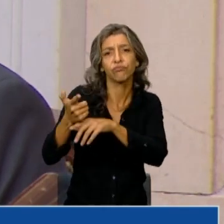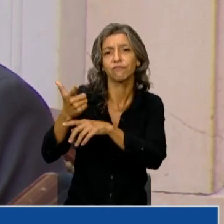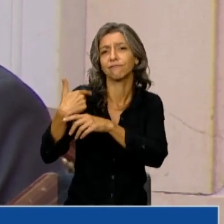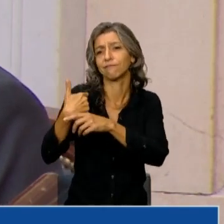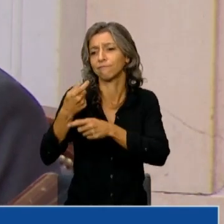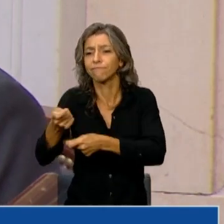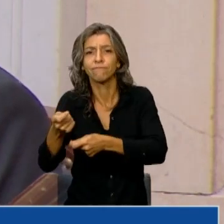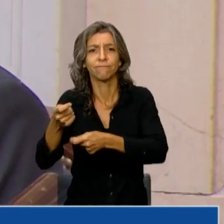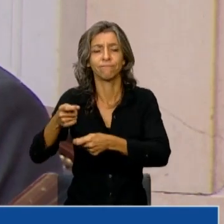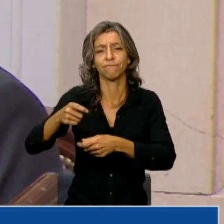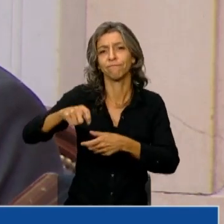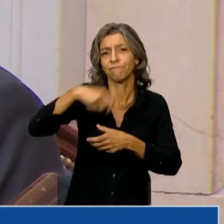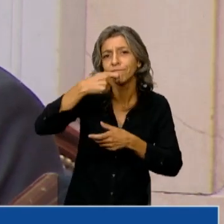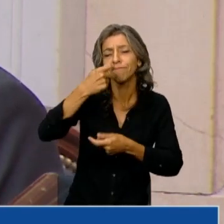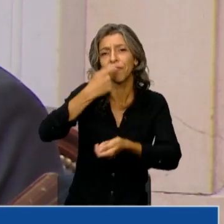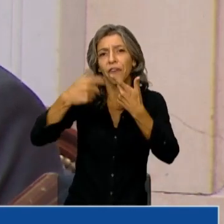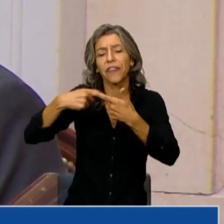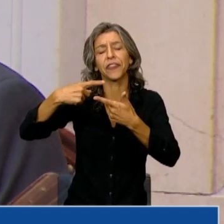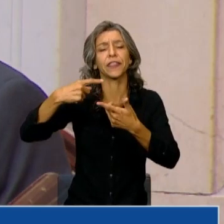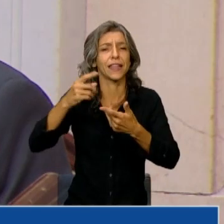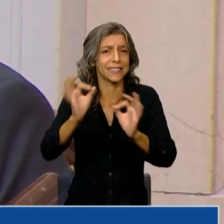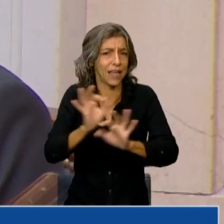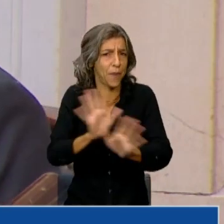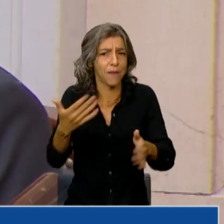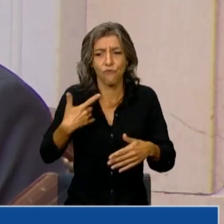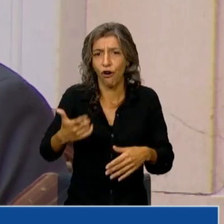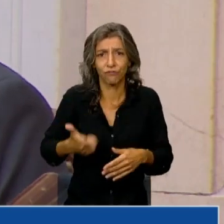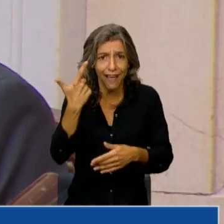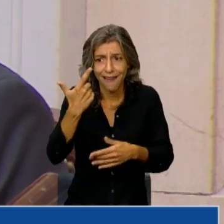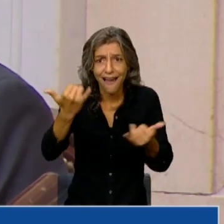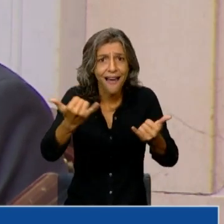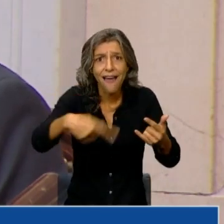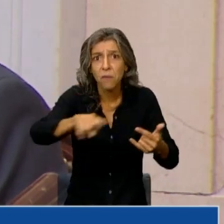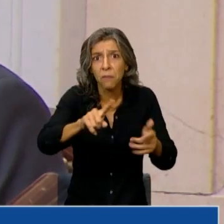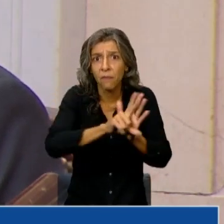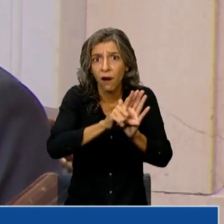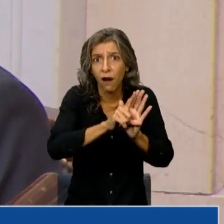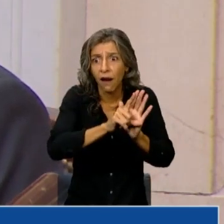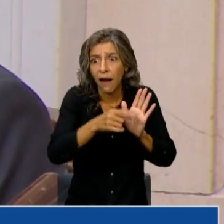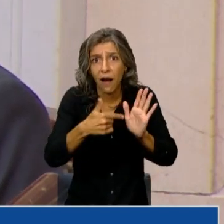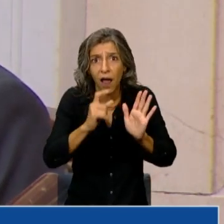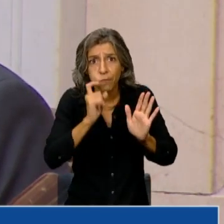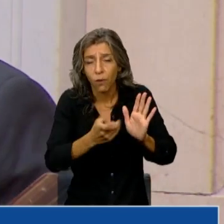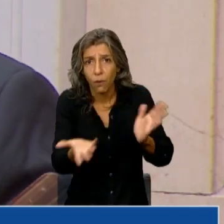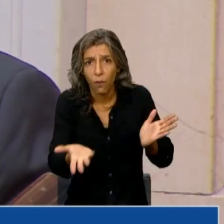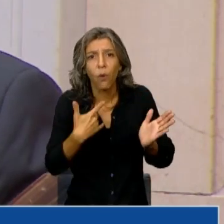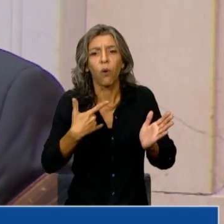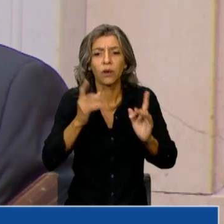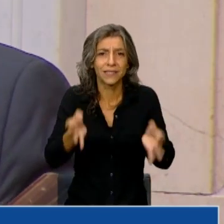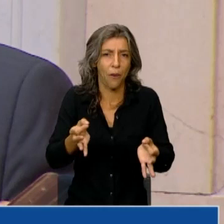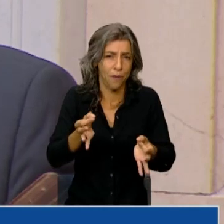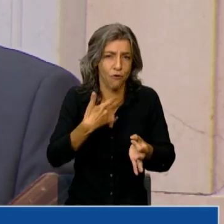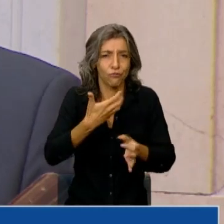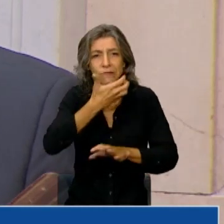asesinatos, hablamos de portación de arma ilegal, hablamos de homicidios, secuestros,